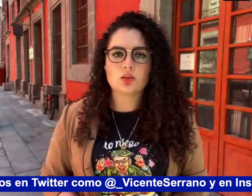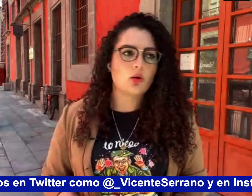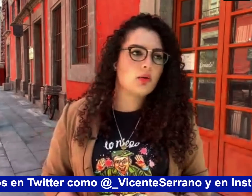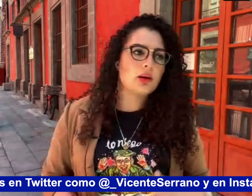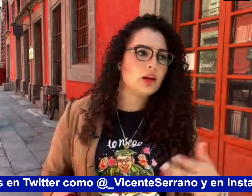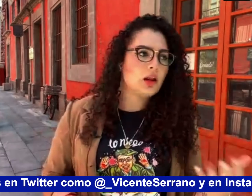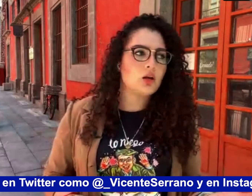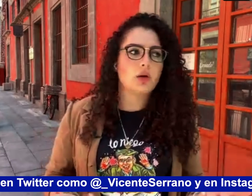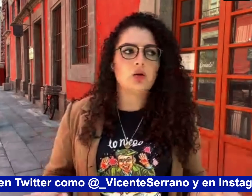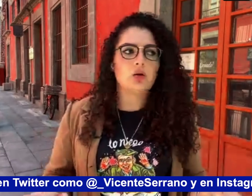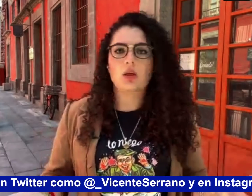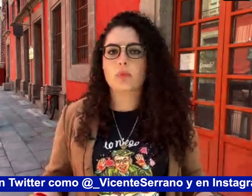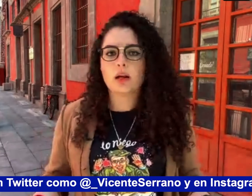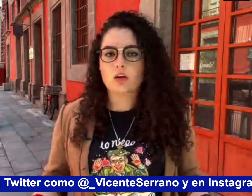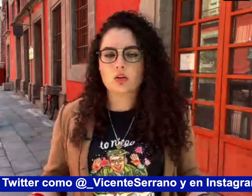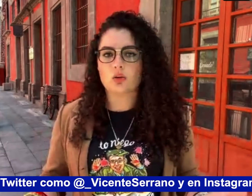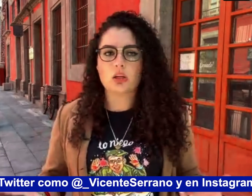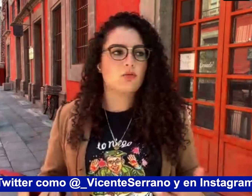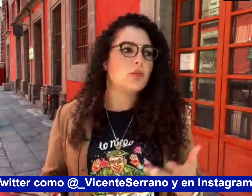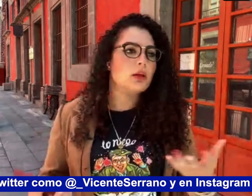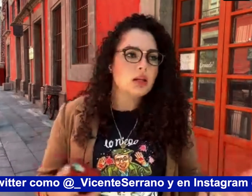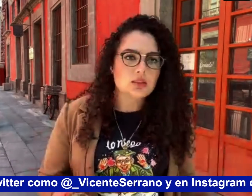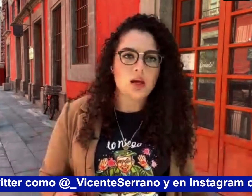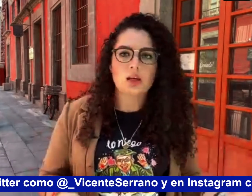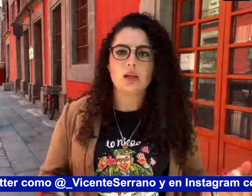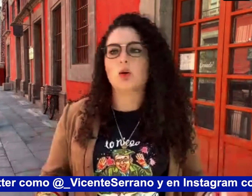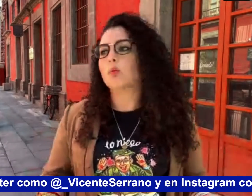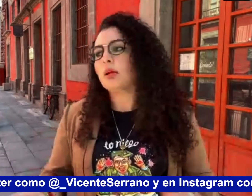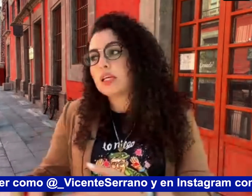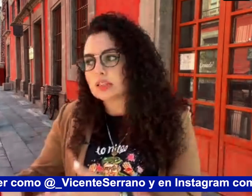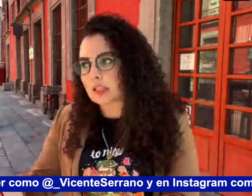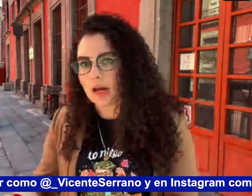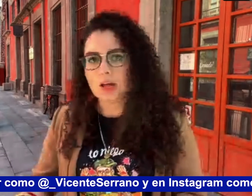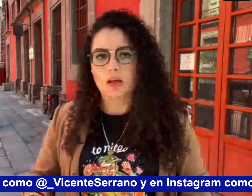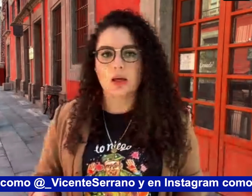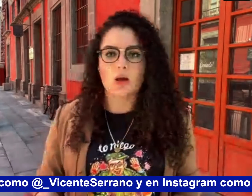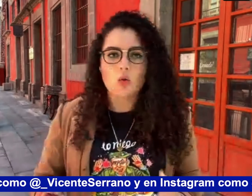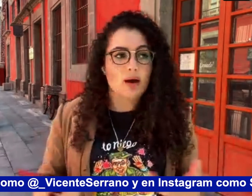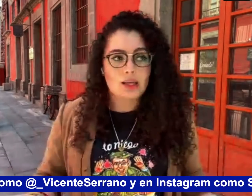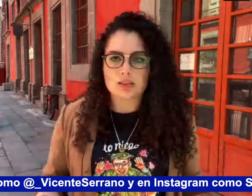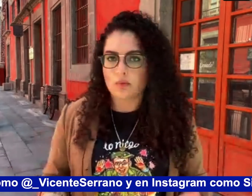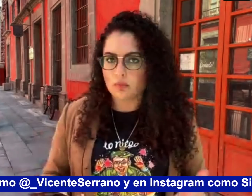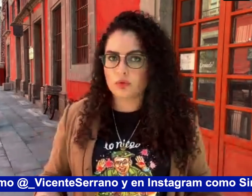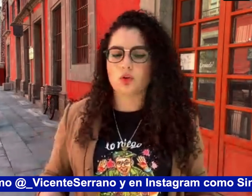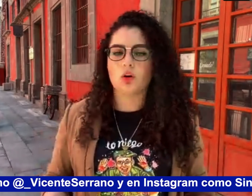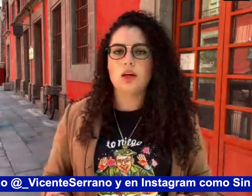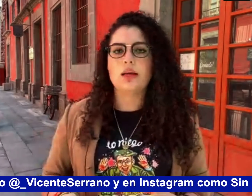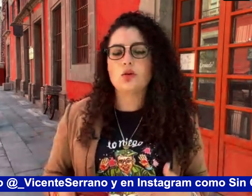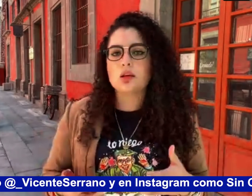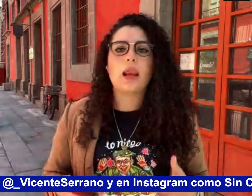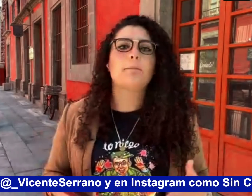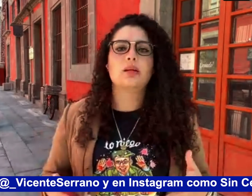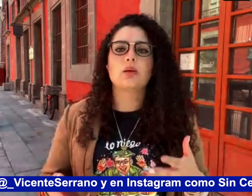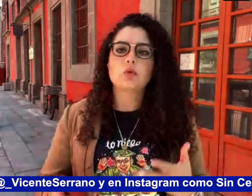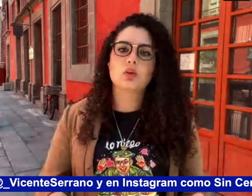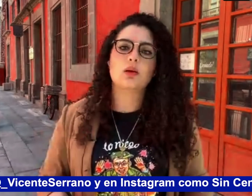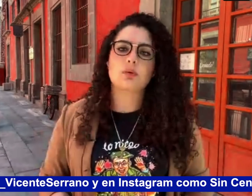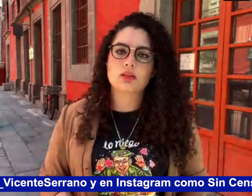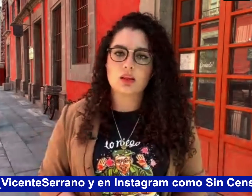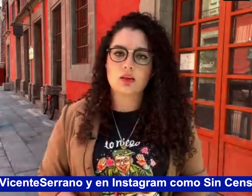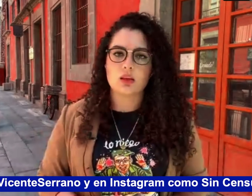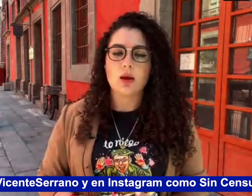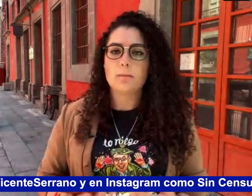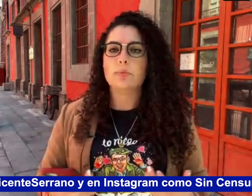presidente dice, yo no voy a inclinar ni para un lado para el otro, ni feminista, ni hombrista, humanista, punto. Eso es la percepción